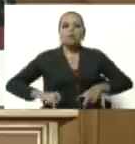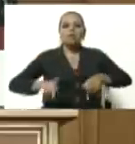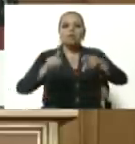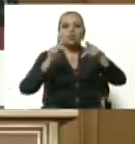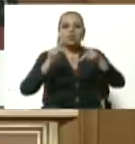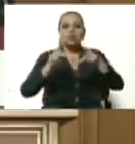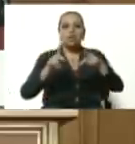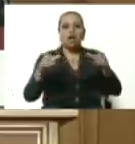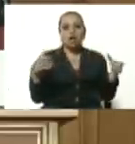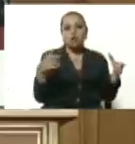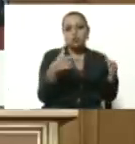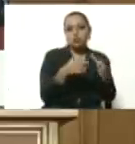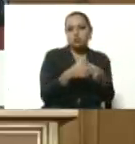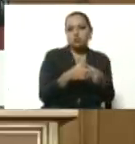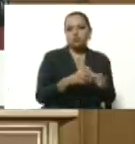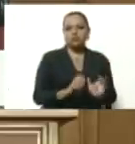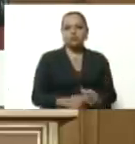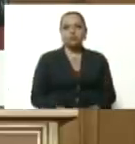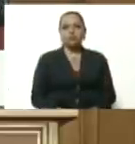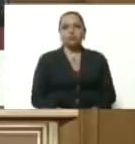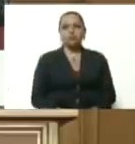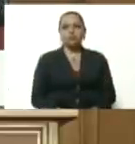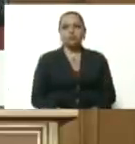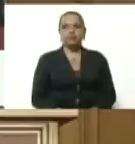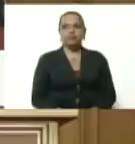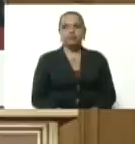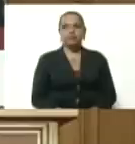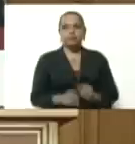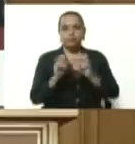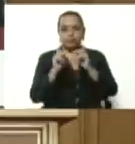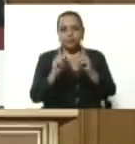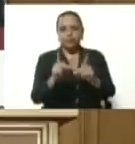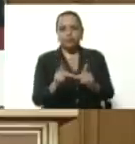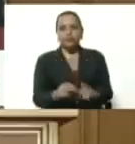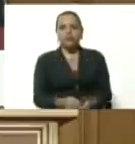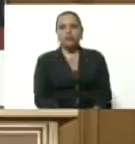las minorías. Bueno,